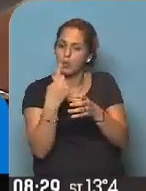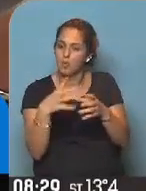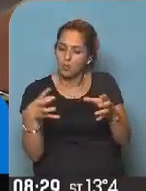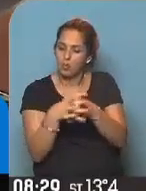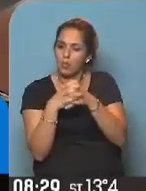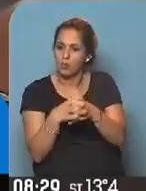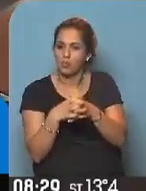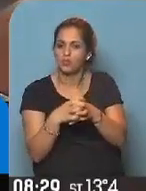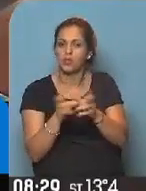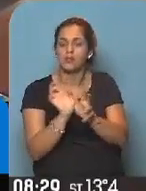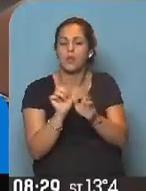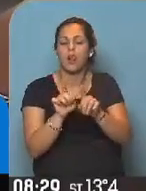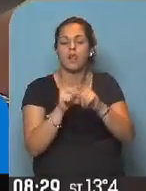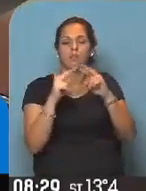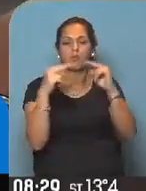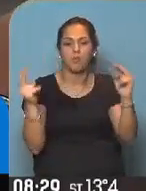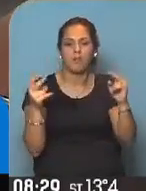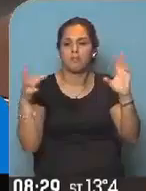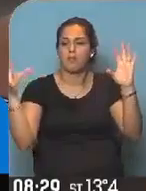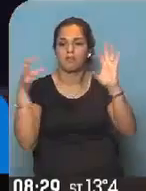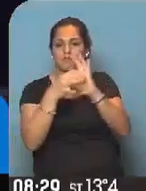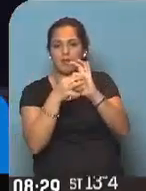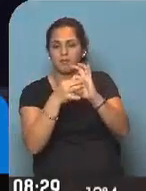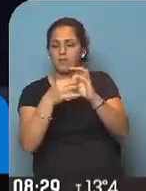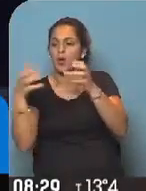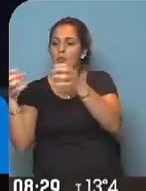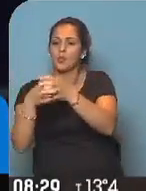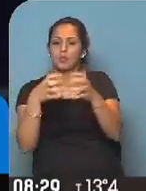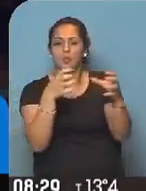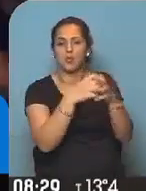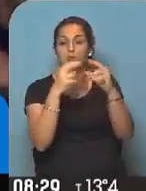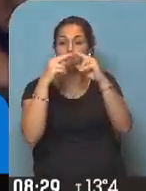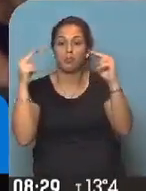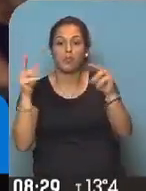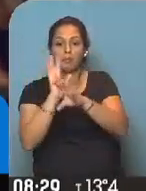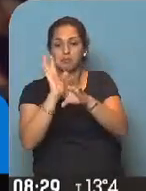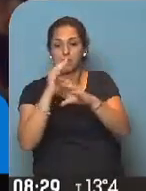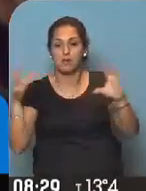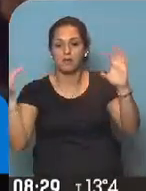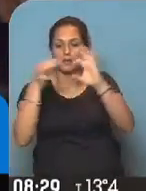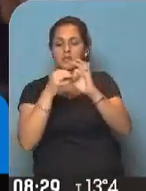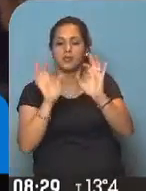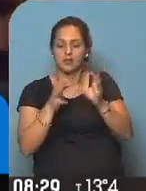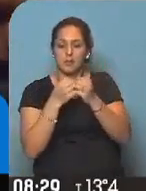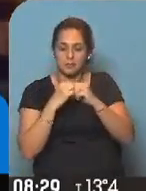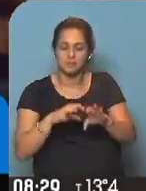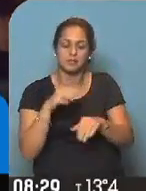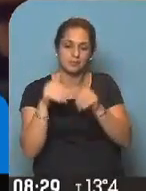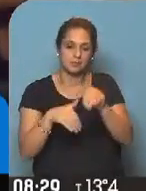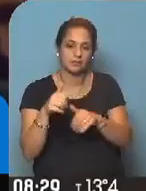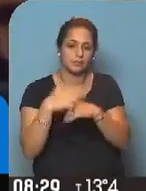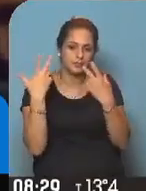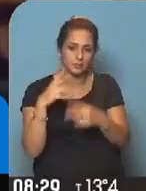lo segundo es ser un puente queremos ser un puente para articular las distintas de la oposición y luego que vamos a arrancar haciendo es votando en contra el presupuesto